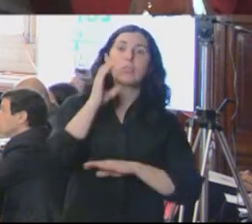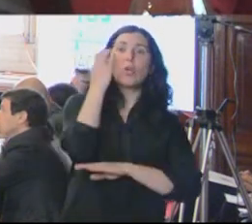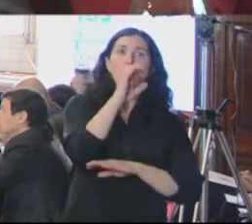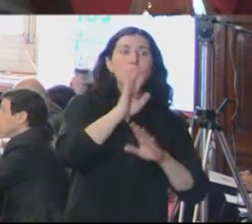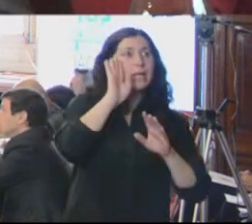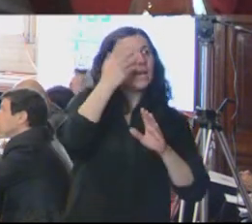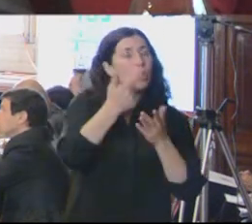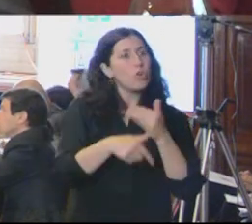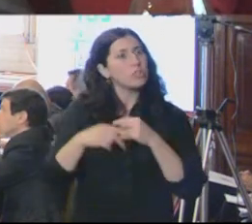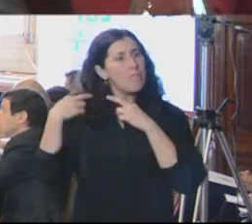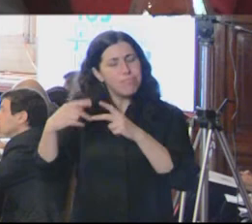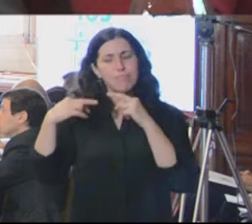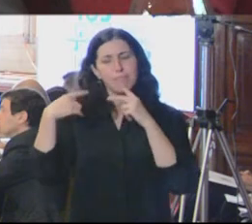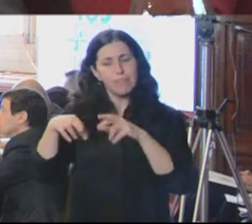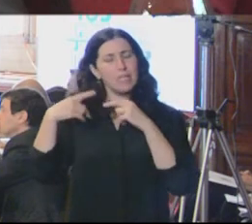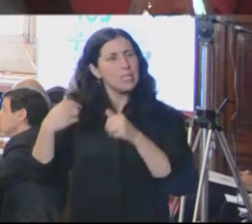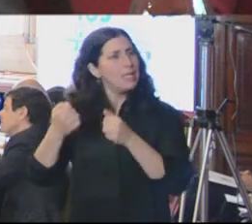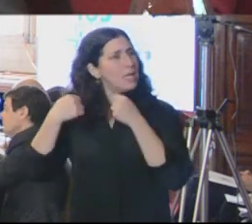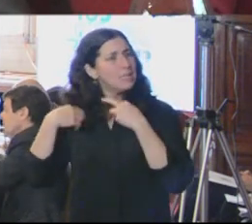de los asesinatos y violaciones